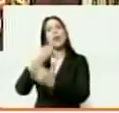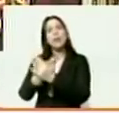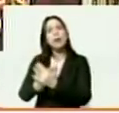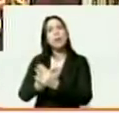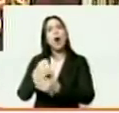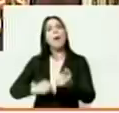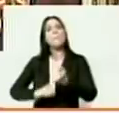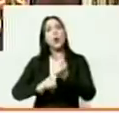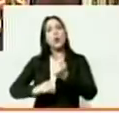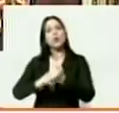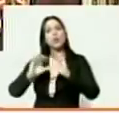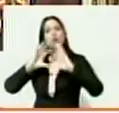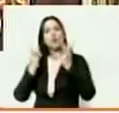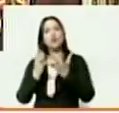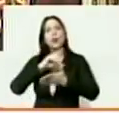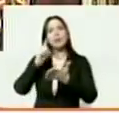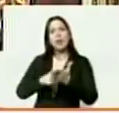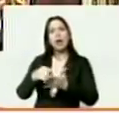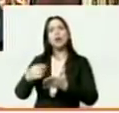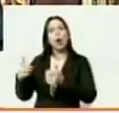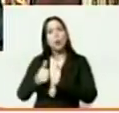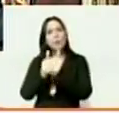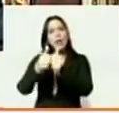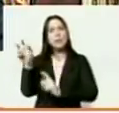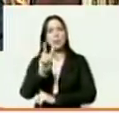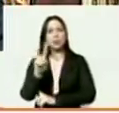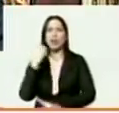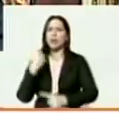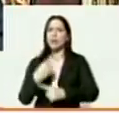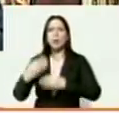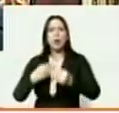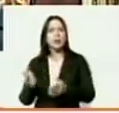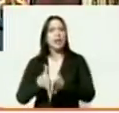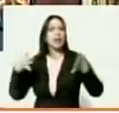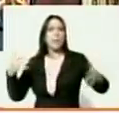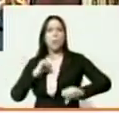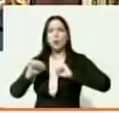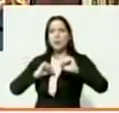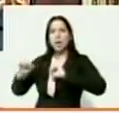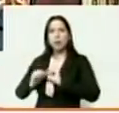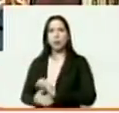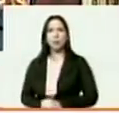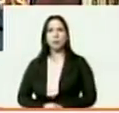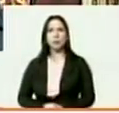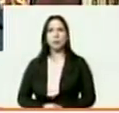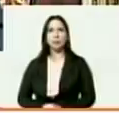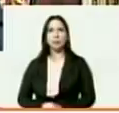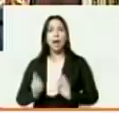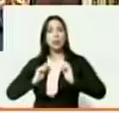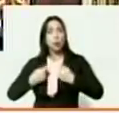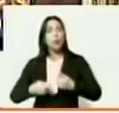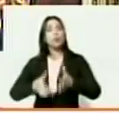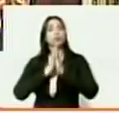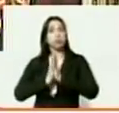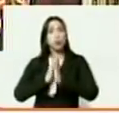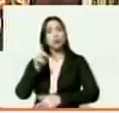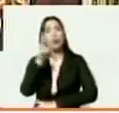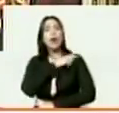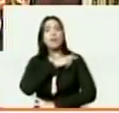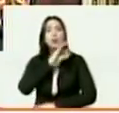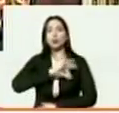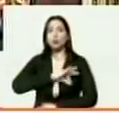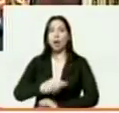mundo entero que acompañen a Venezuela. Tenemos que hacer un gran movimiento. Aristóbulo, tú eres el jefe